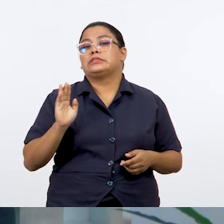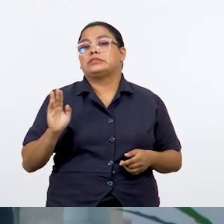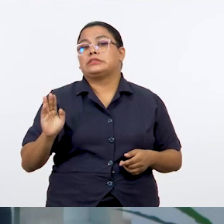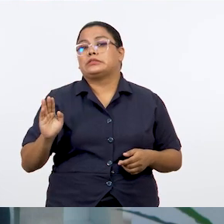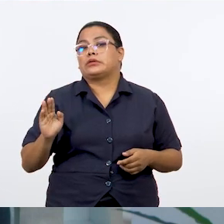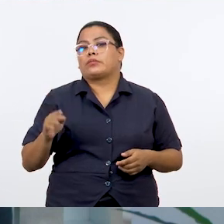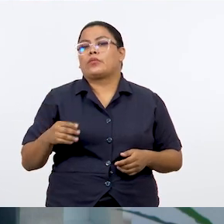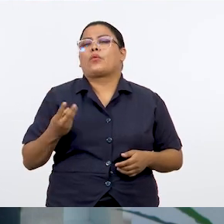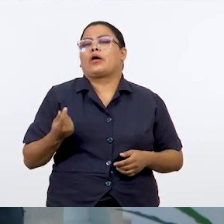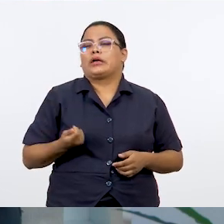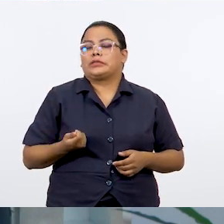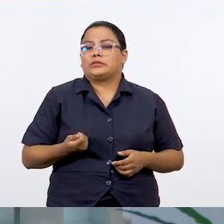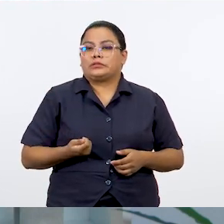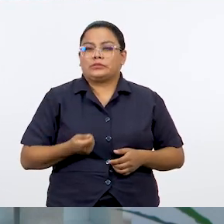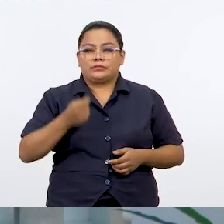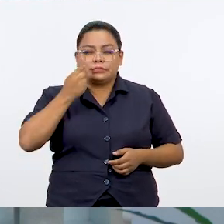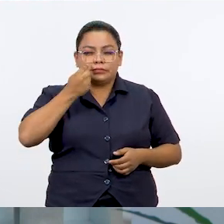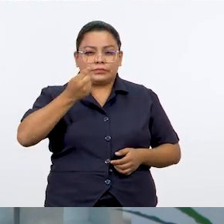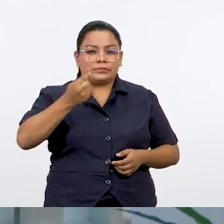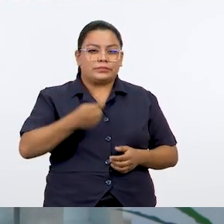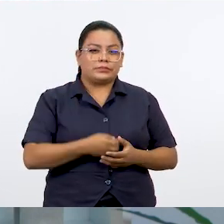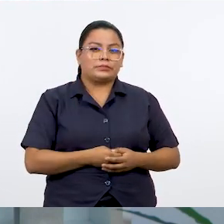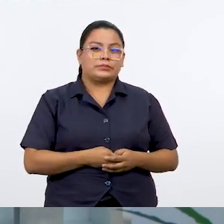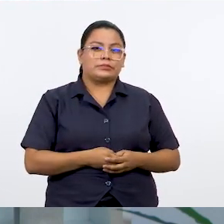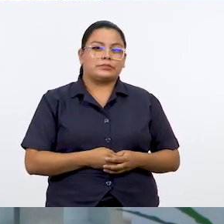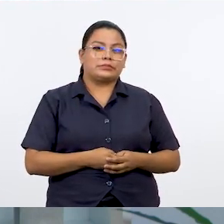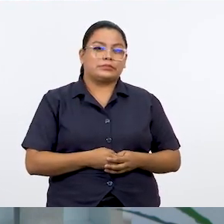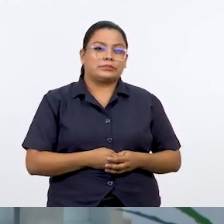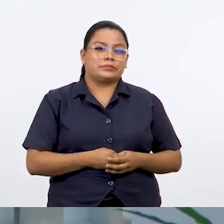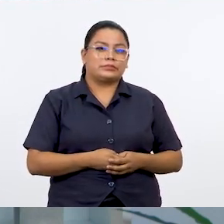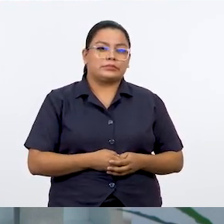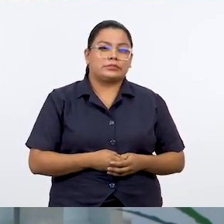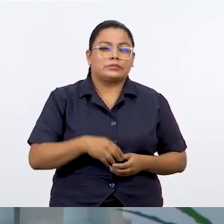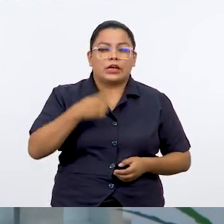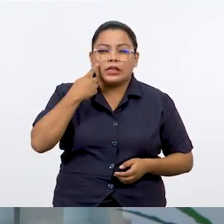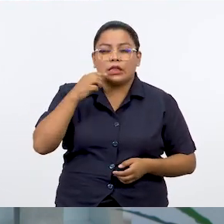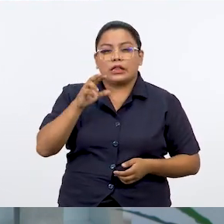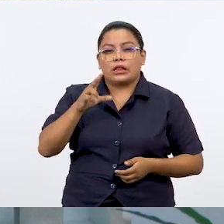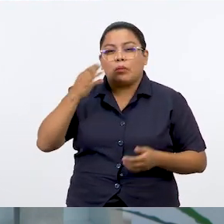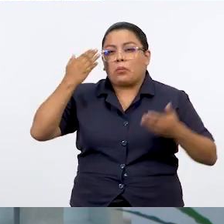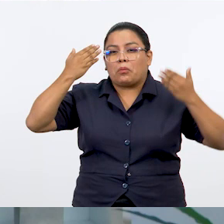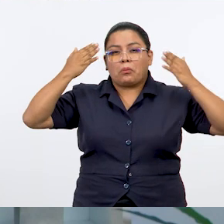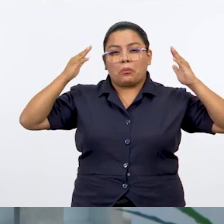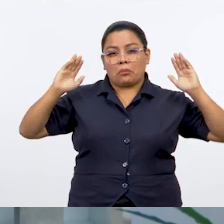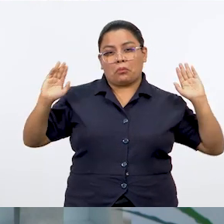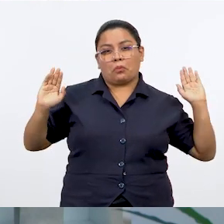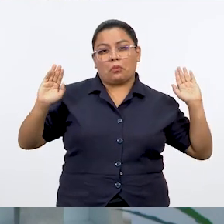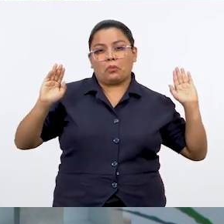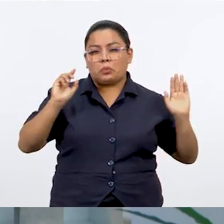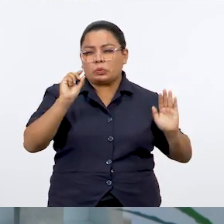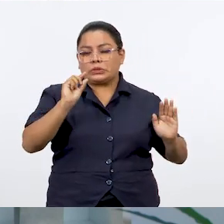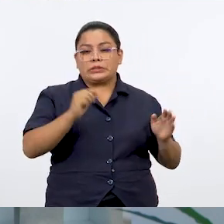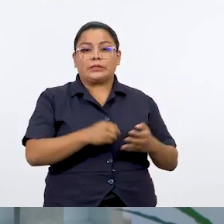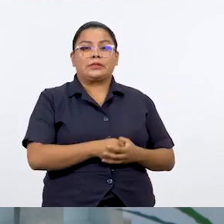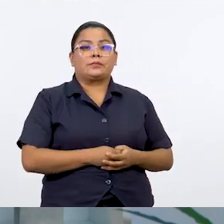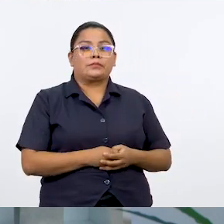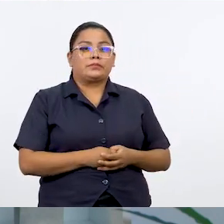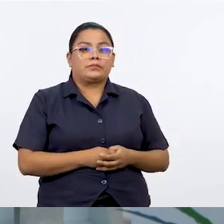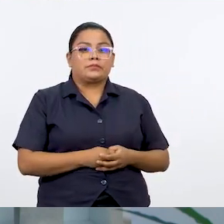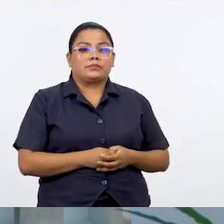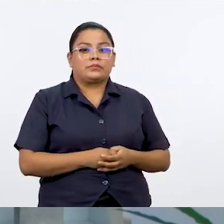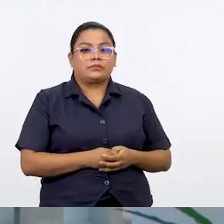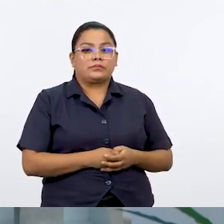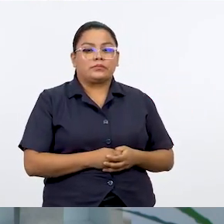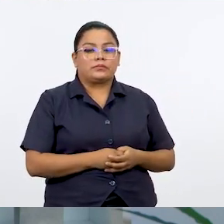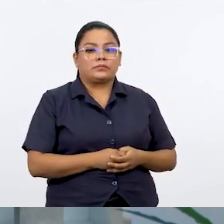Pero ¿cuánto te sobró? Déjame ver. Porque aquí dice 3, pero ese pedacito que tienes no creo que sean 3